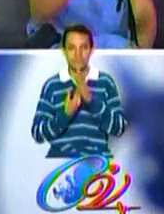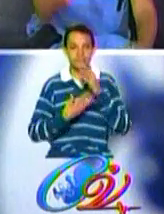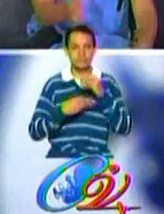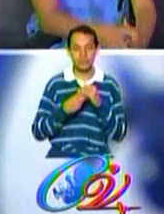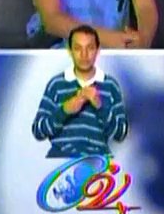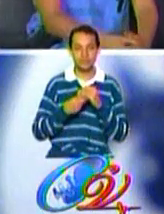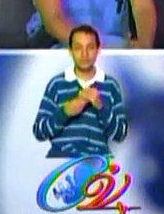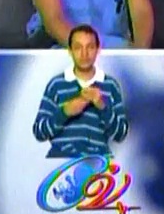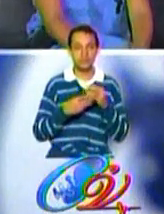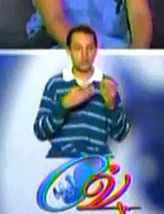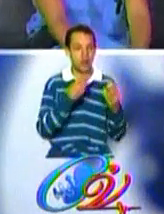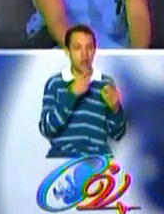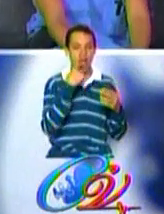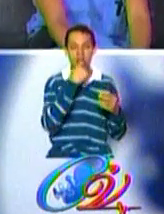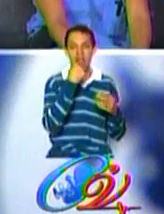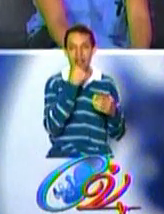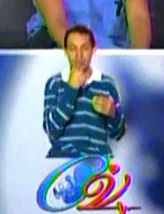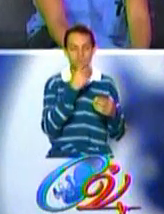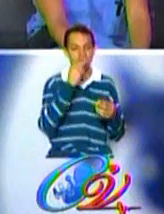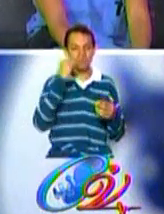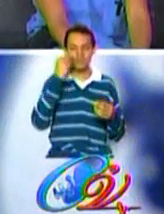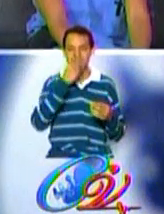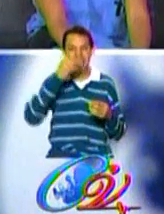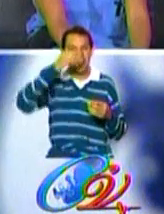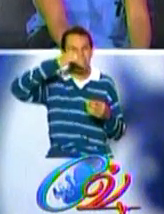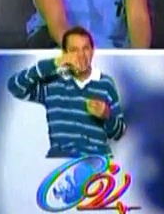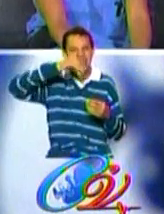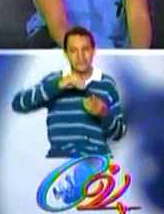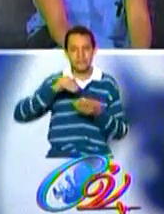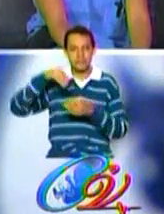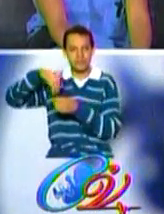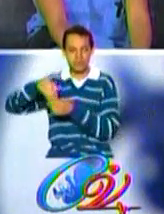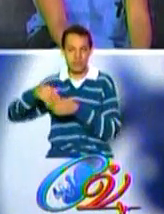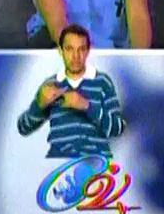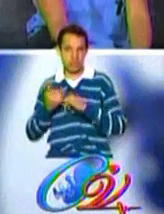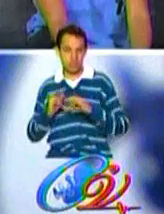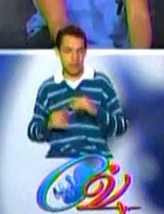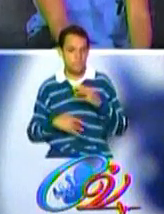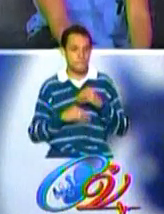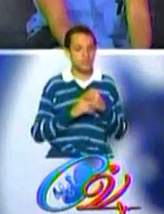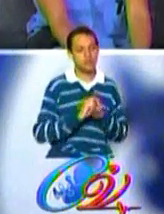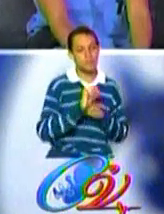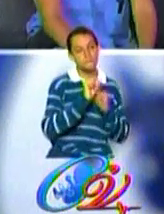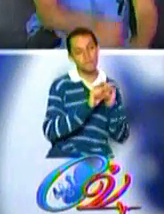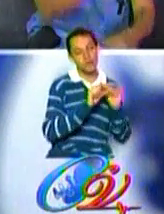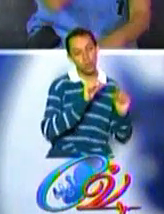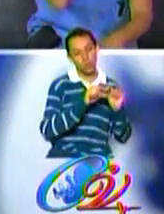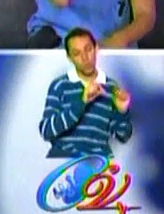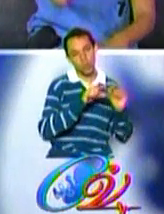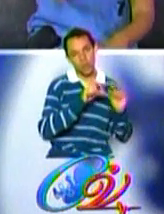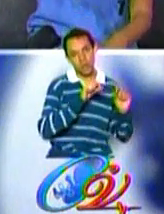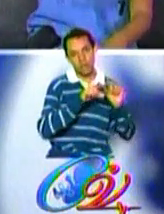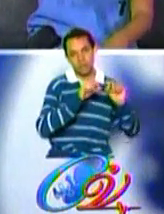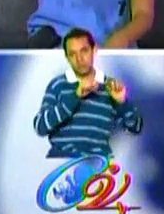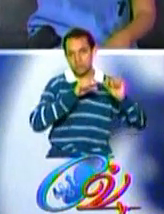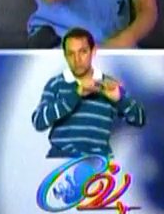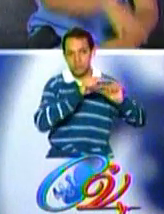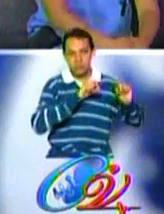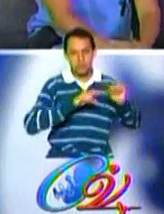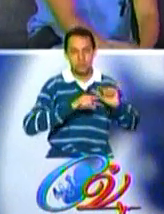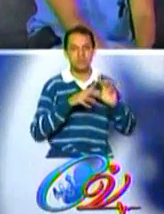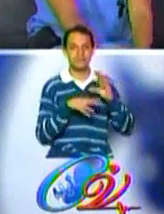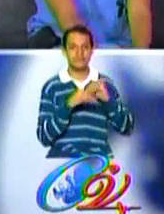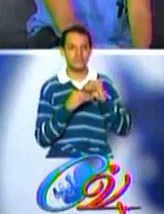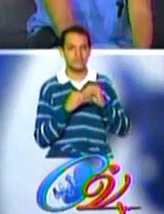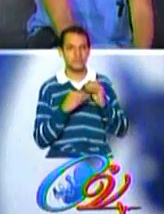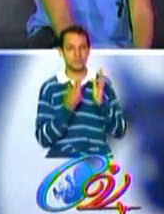lleva pues cierto a un laboratorio. Este es otro de los test que nosotros hacemos, que son pues básicamente ahí muestra si